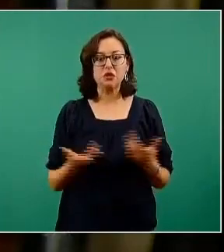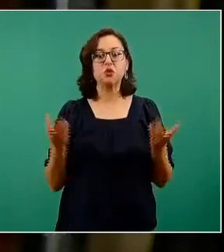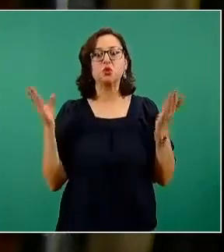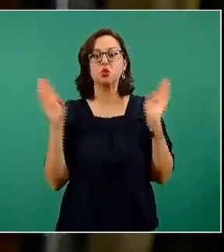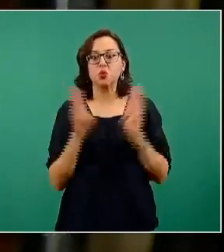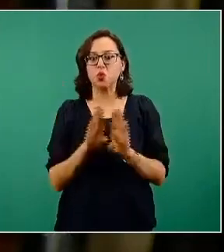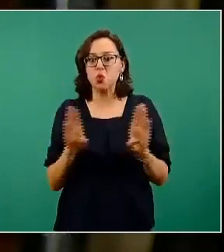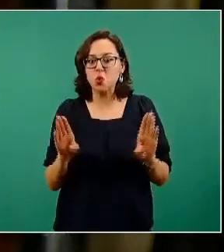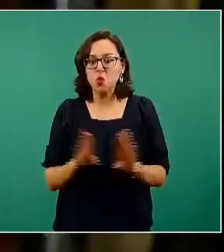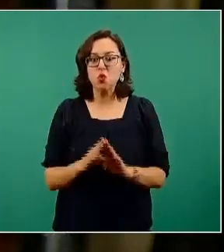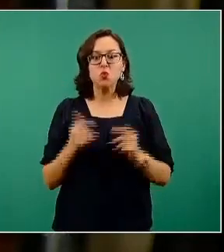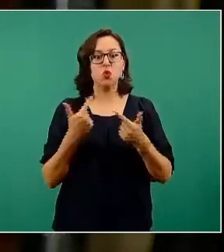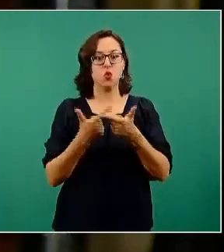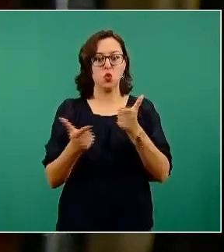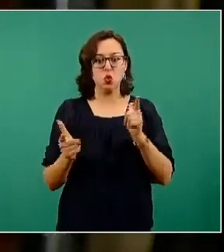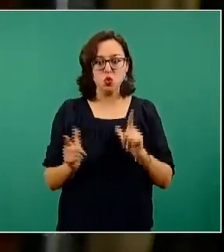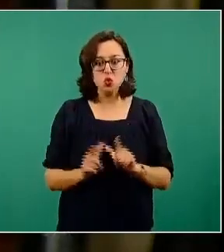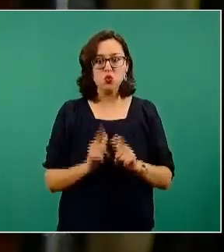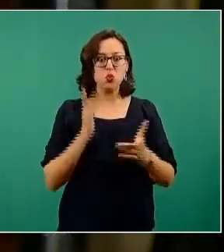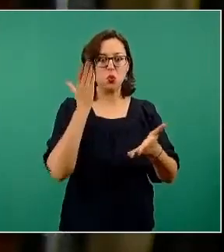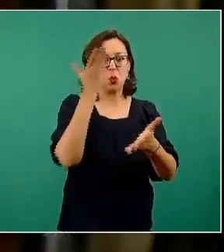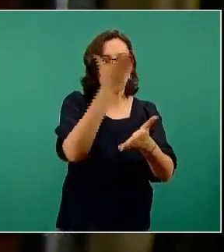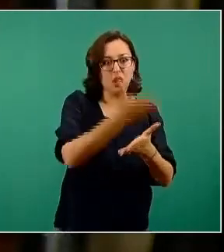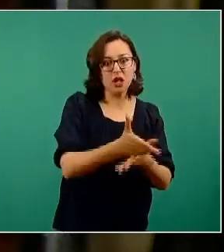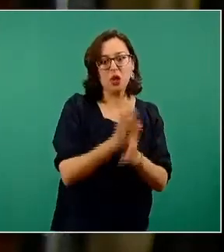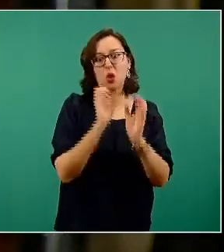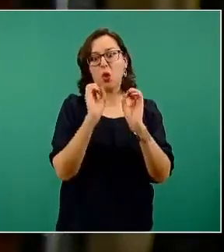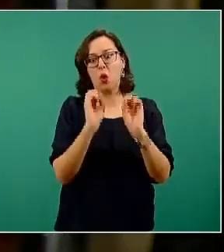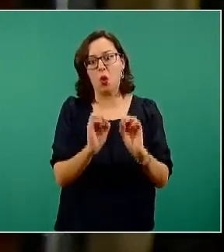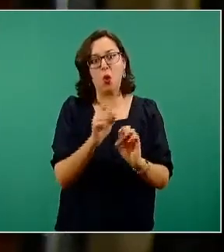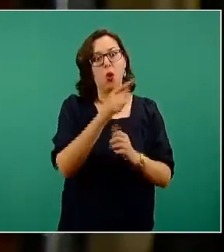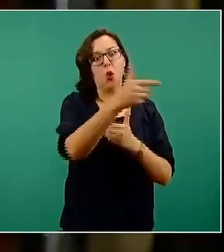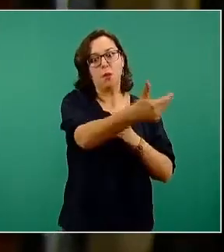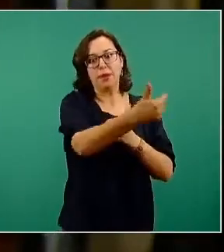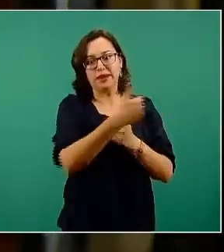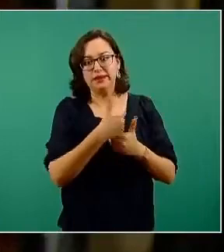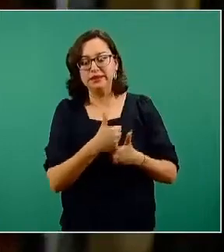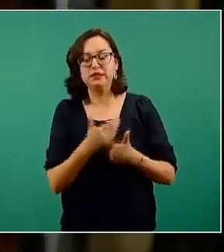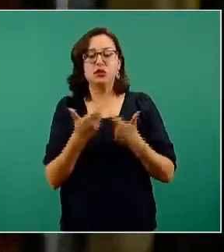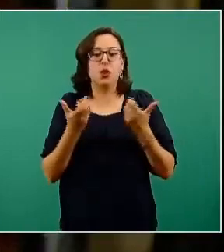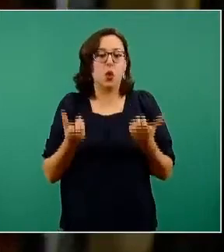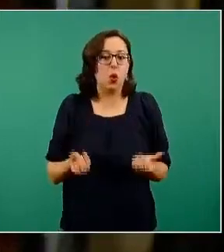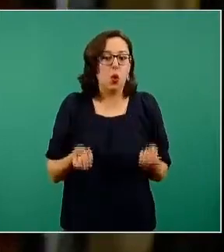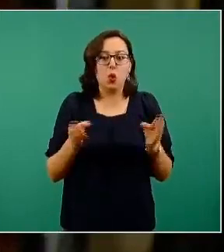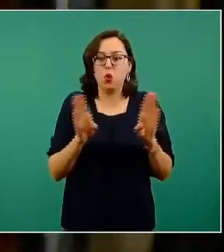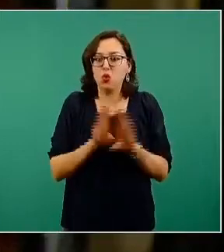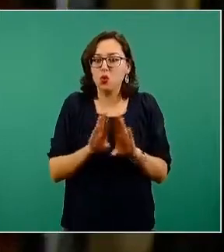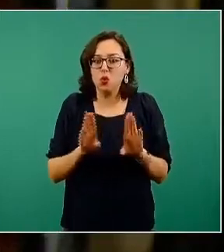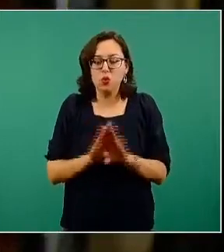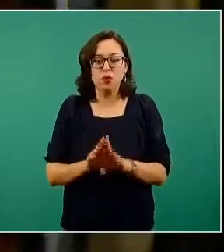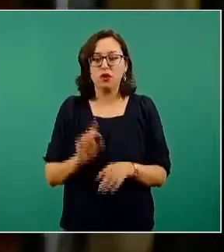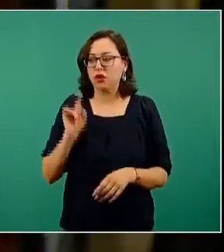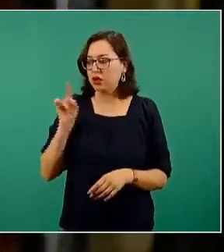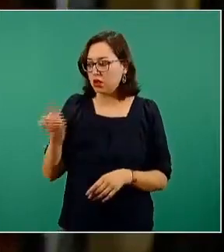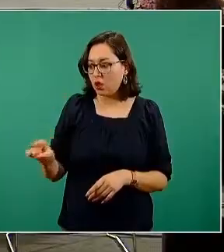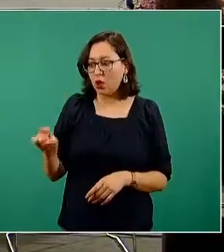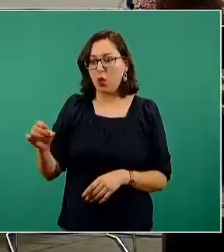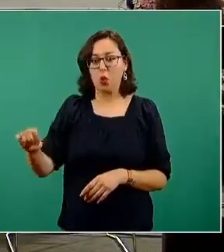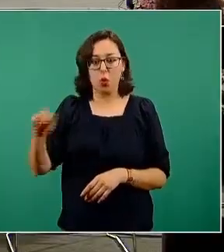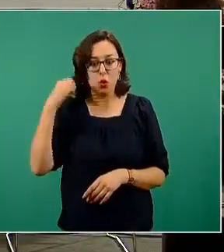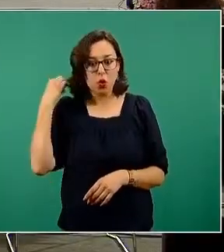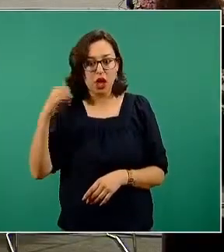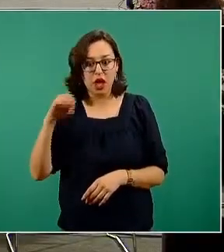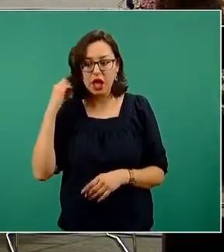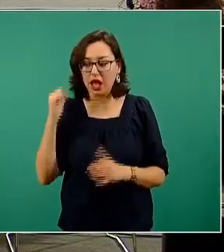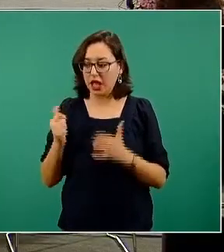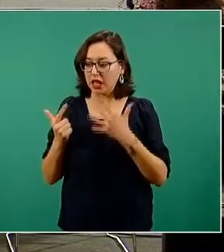las brigadas, ellos van a tener que bajar y saber, pues en los casos de Oaxaca, que ya van 7 comunidades en